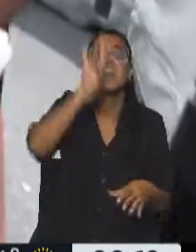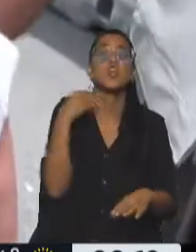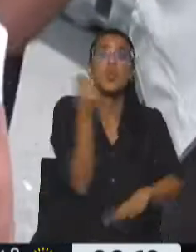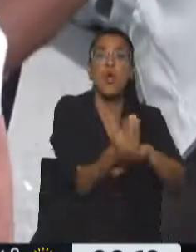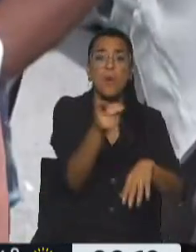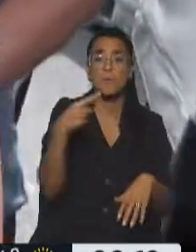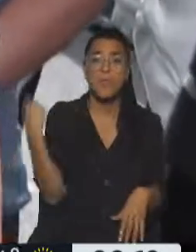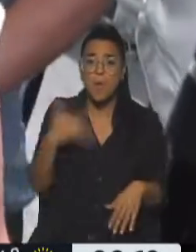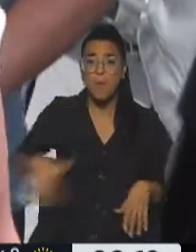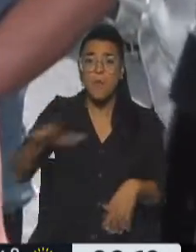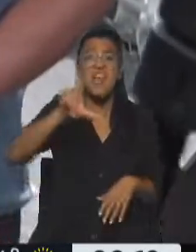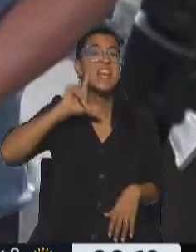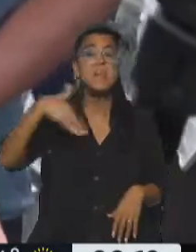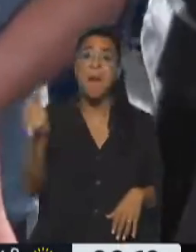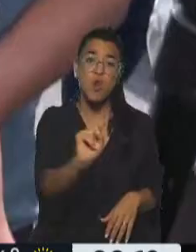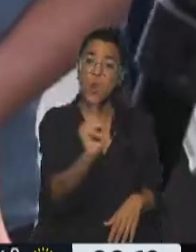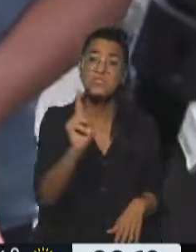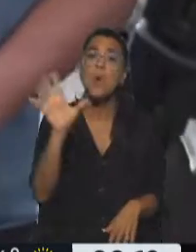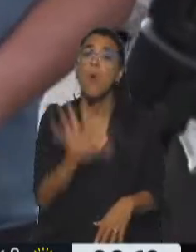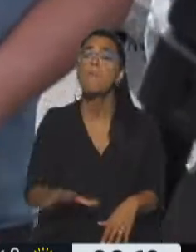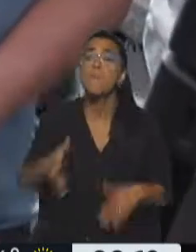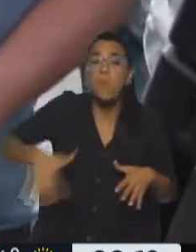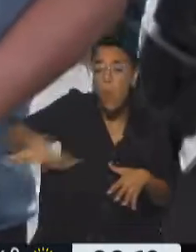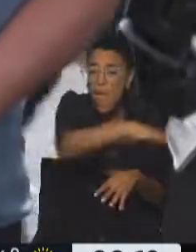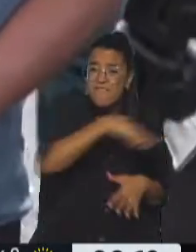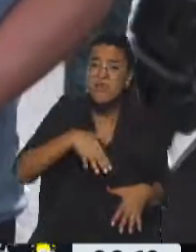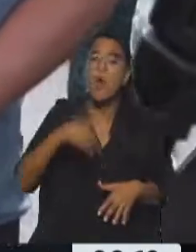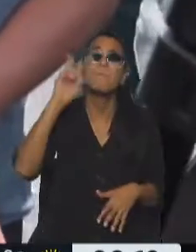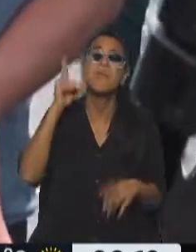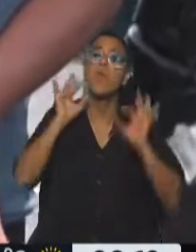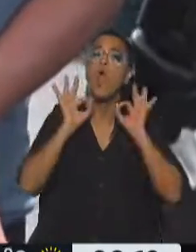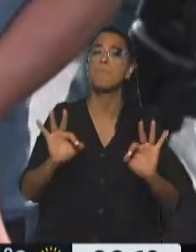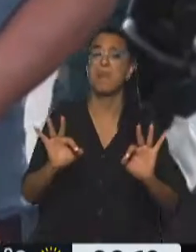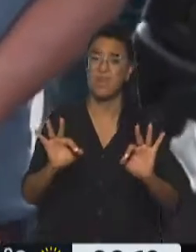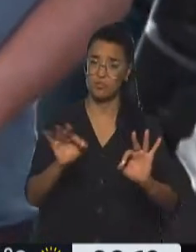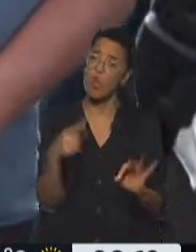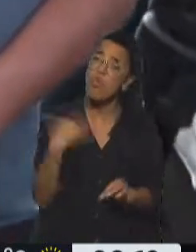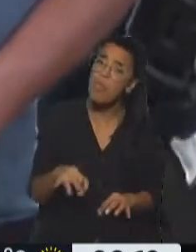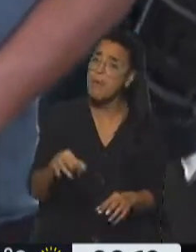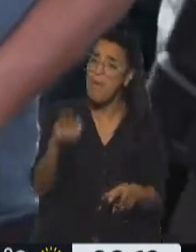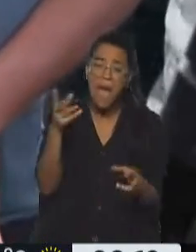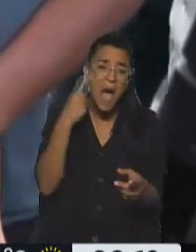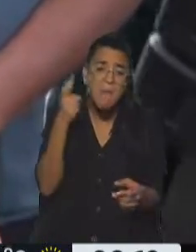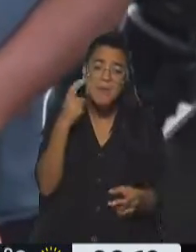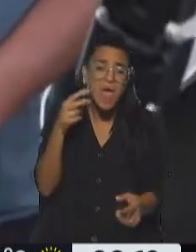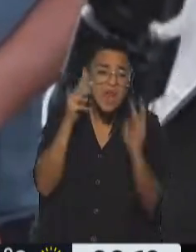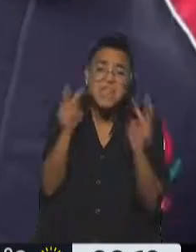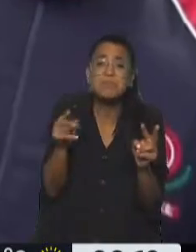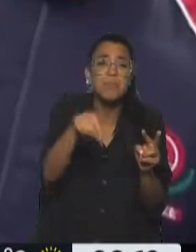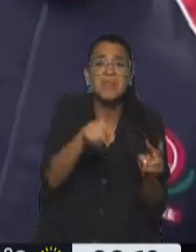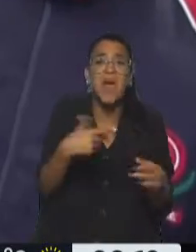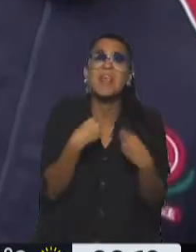pueblo no es Lima, el pueblo es todo el país, es todo el Perú. Y tienen que aprender a respetar la voluntad